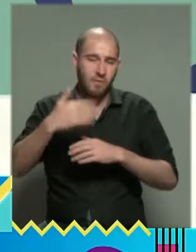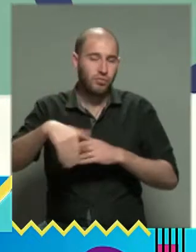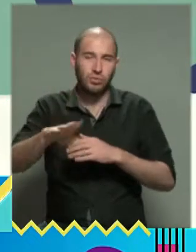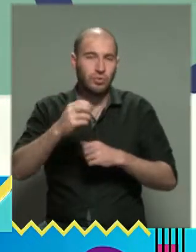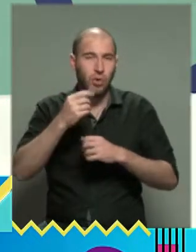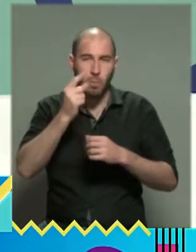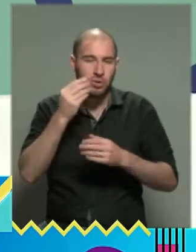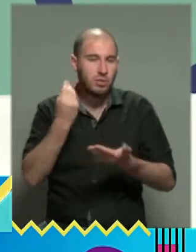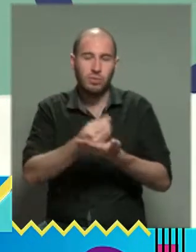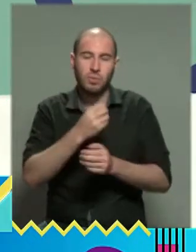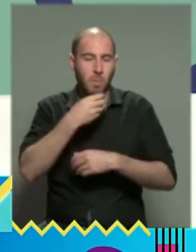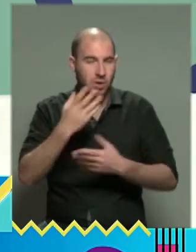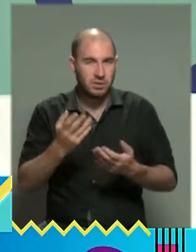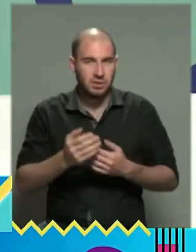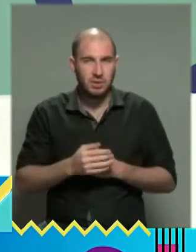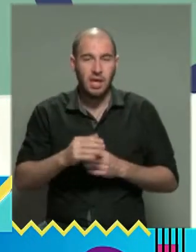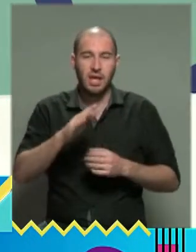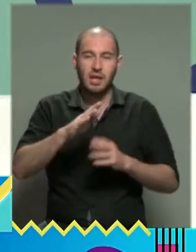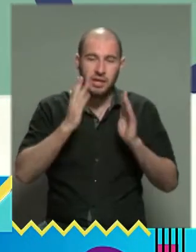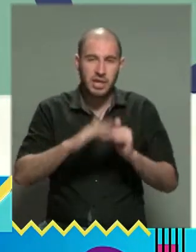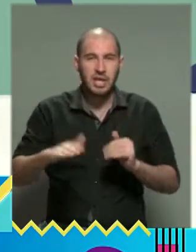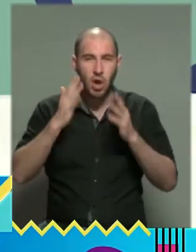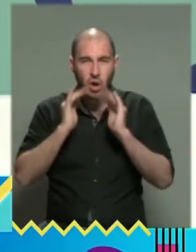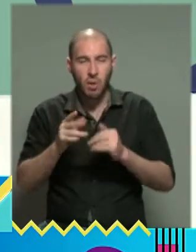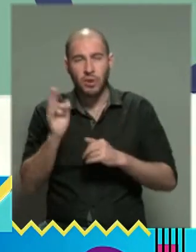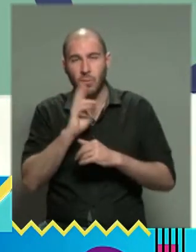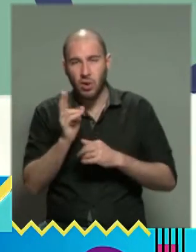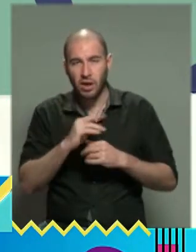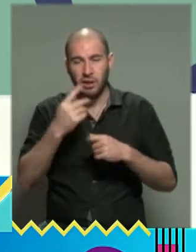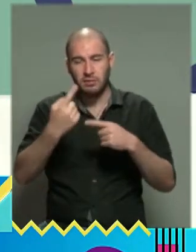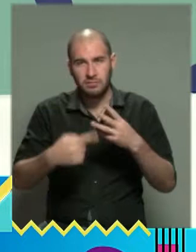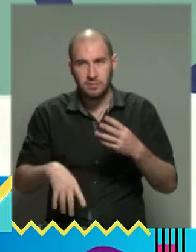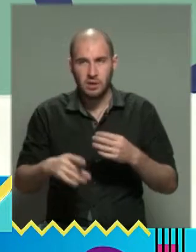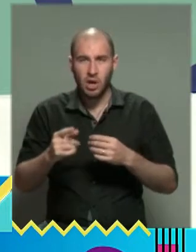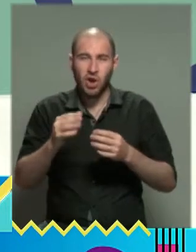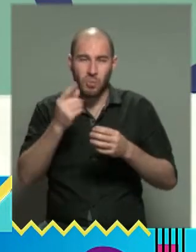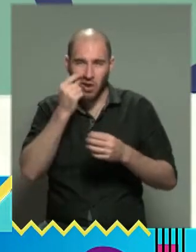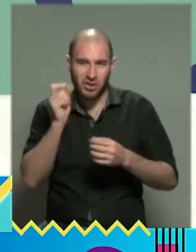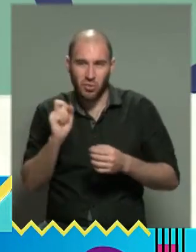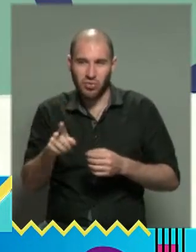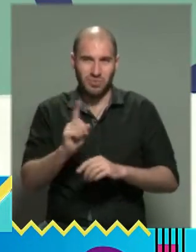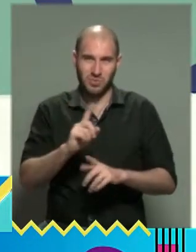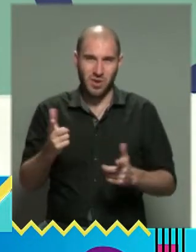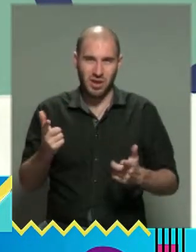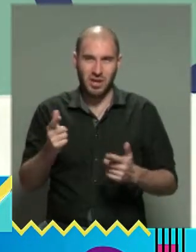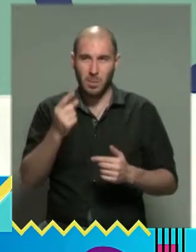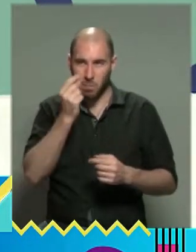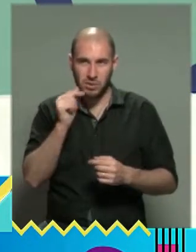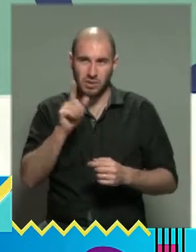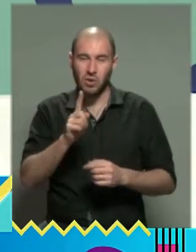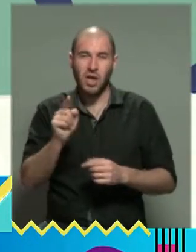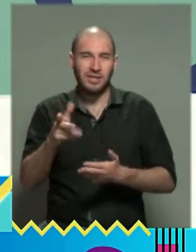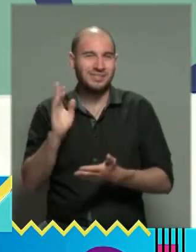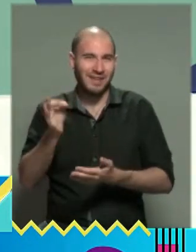importa el color político, ni la niñez, ni la juventud, ni la mujer, tienen colores políticos. No saben de política, saben